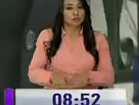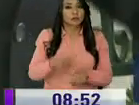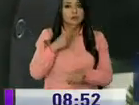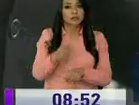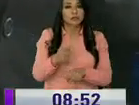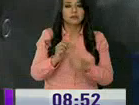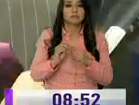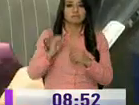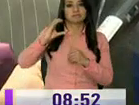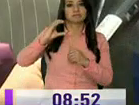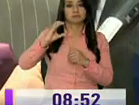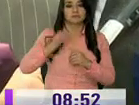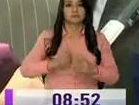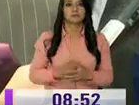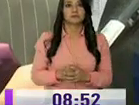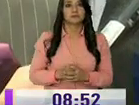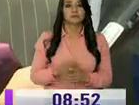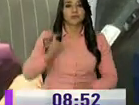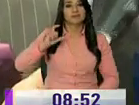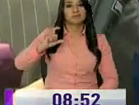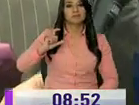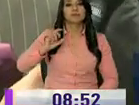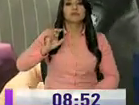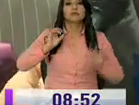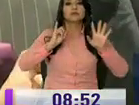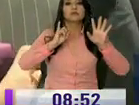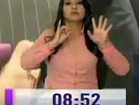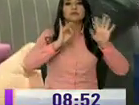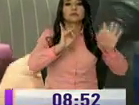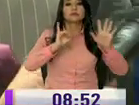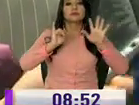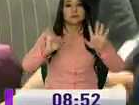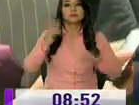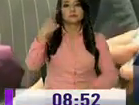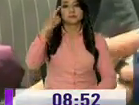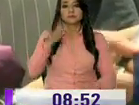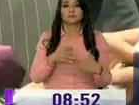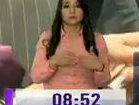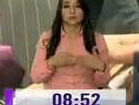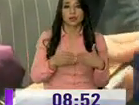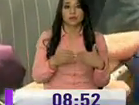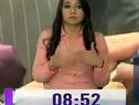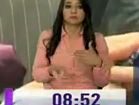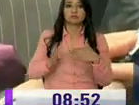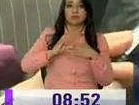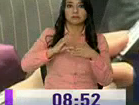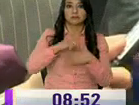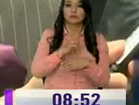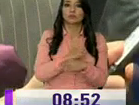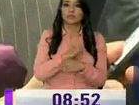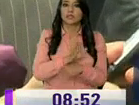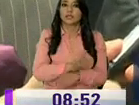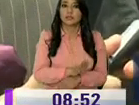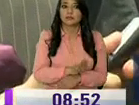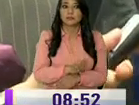comprobado sobreprecio. Hay un monto de 76 millones de dólares que han sido utilizados de